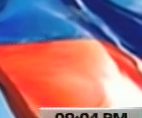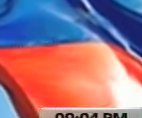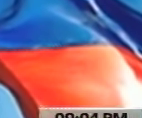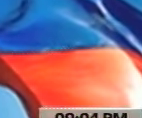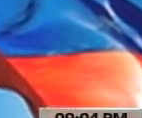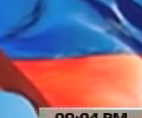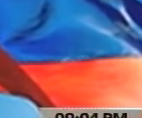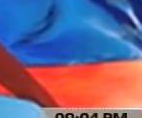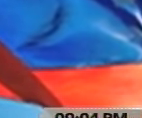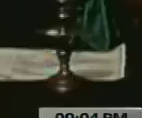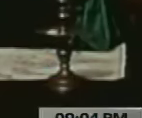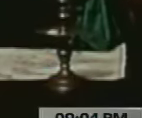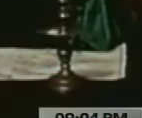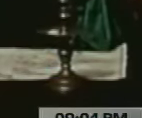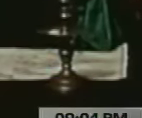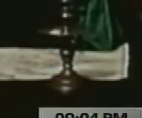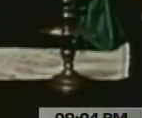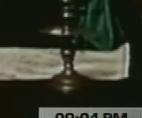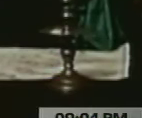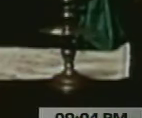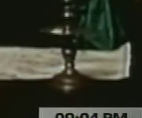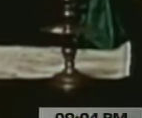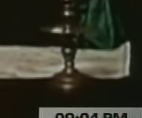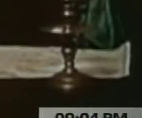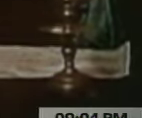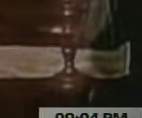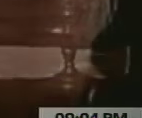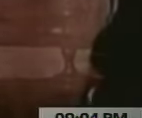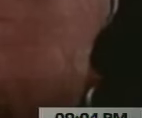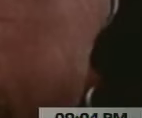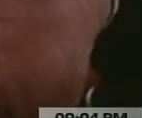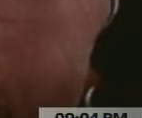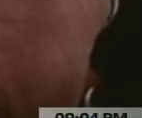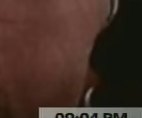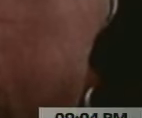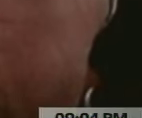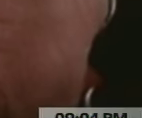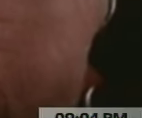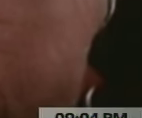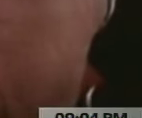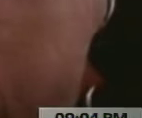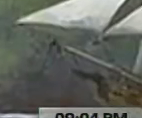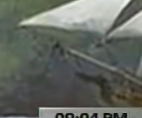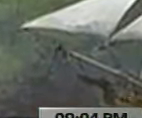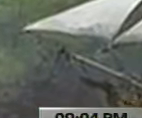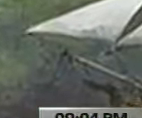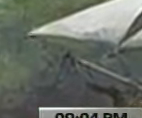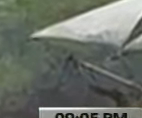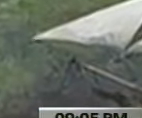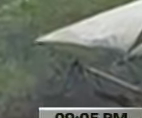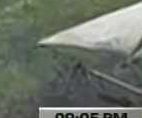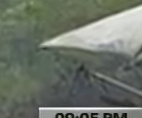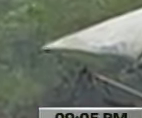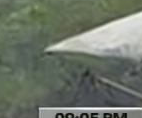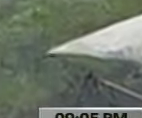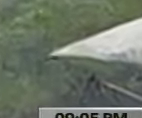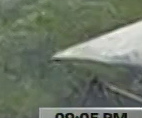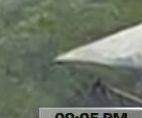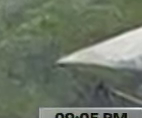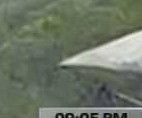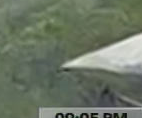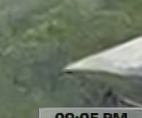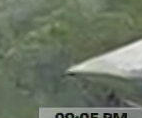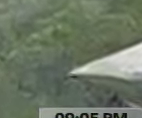creador del tricolor nacional. Miranda fue un hombre de revoluciones que atravesó continentes por liberarnos de las